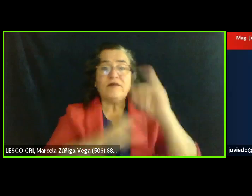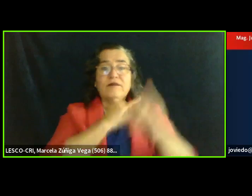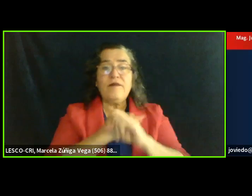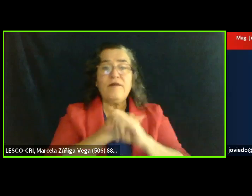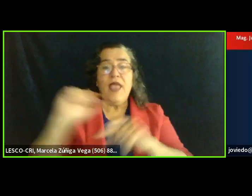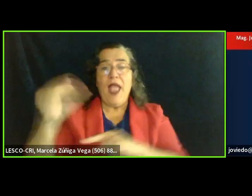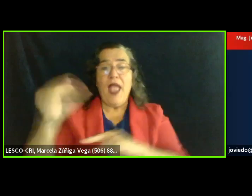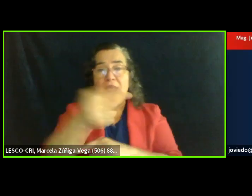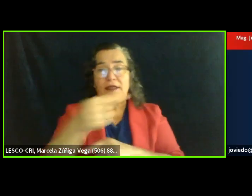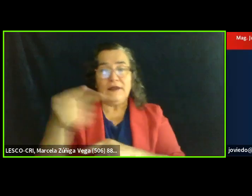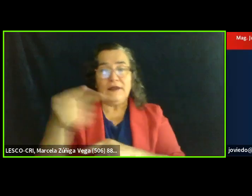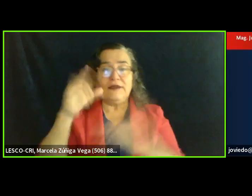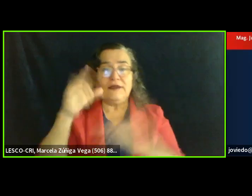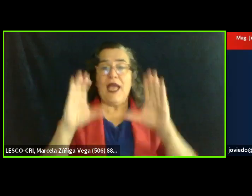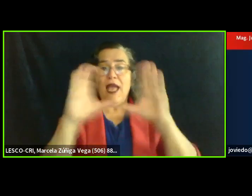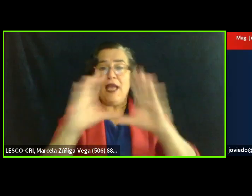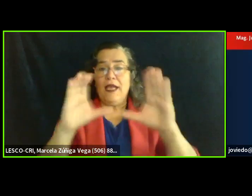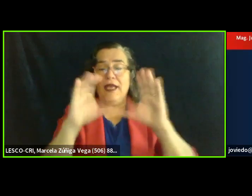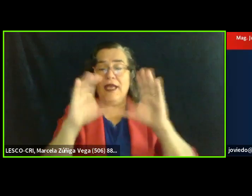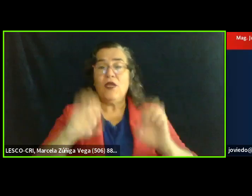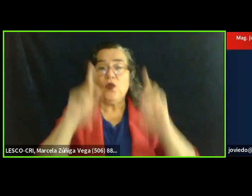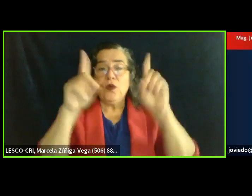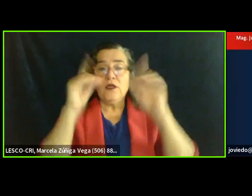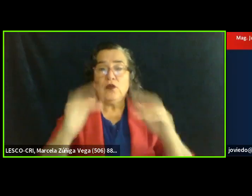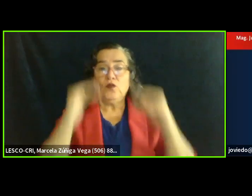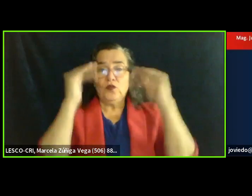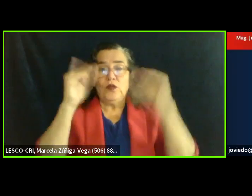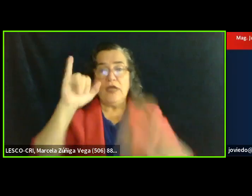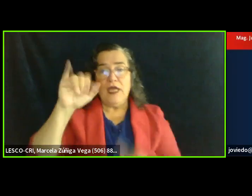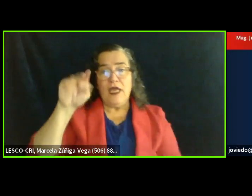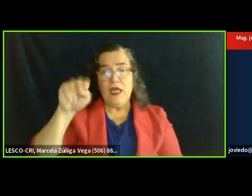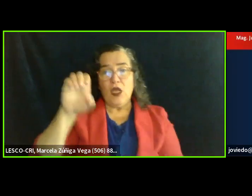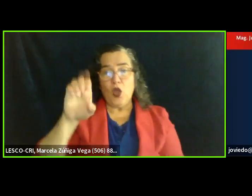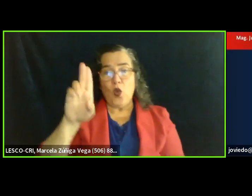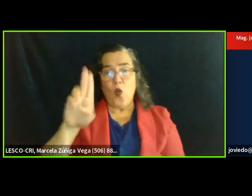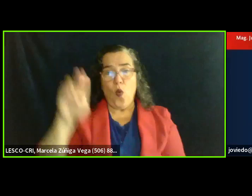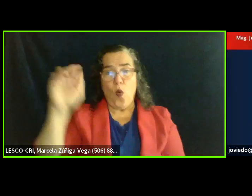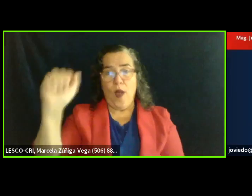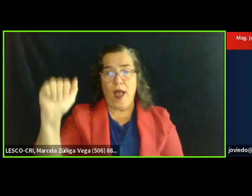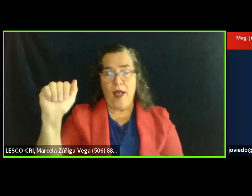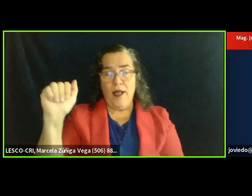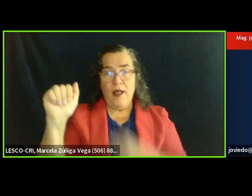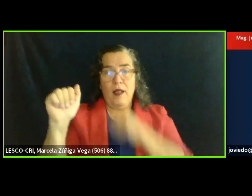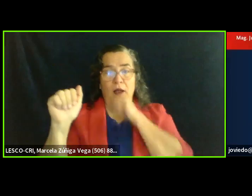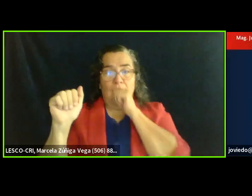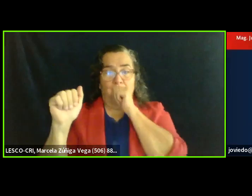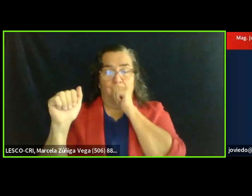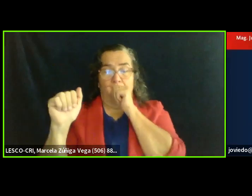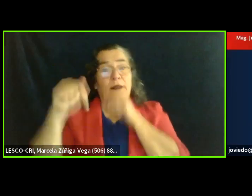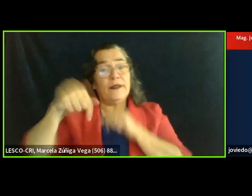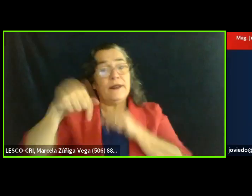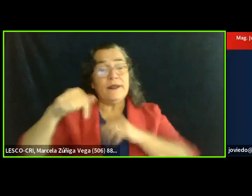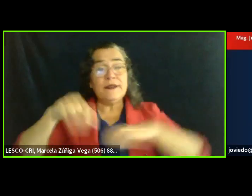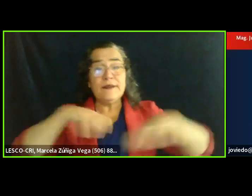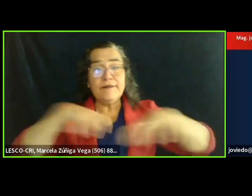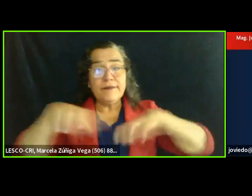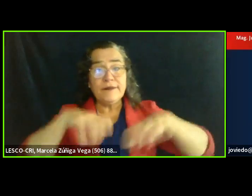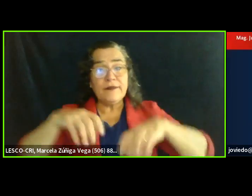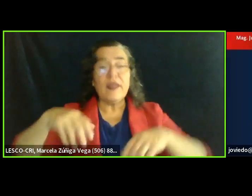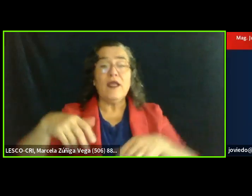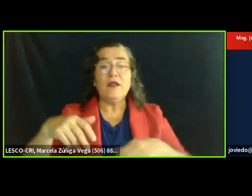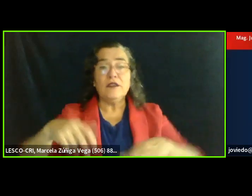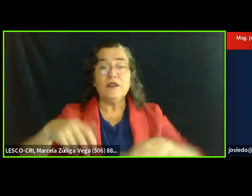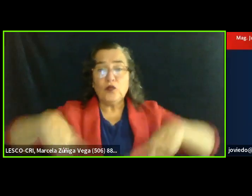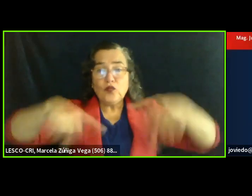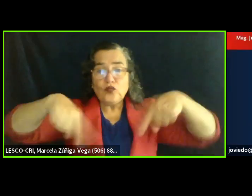la Calidad de la Educación Superior, INCUAGE. Les informamos que esta actividad será grabada y el video lo colocaremos